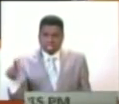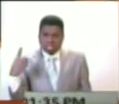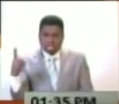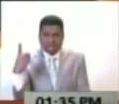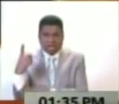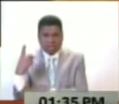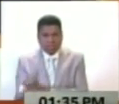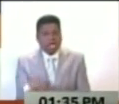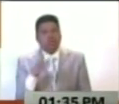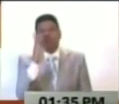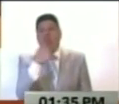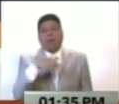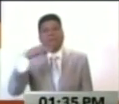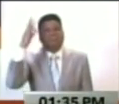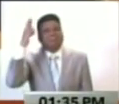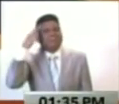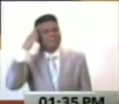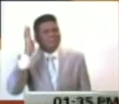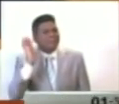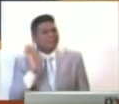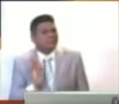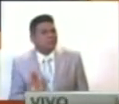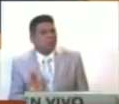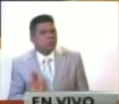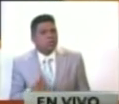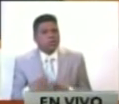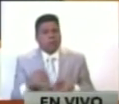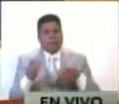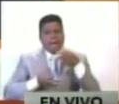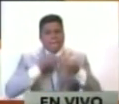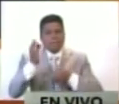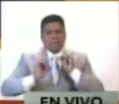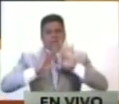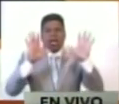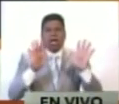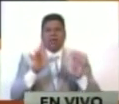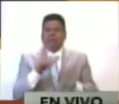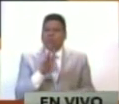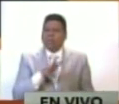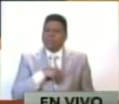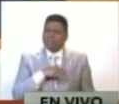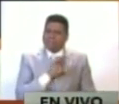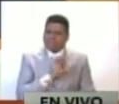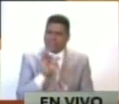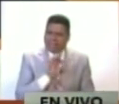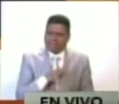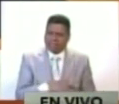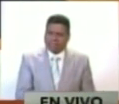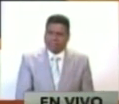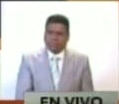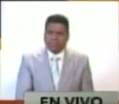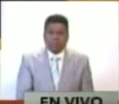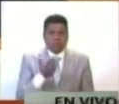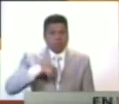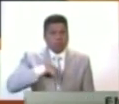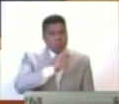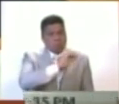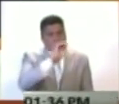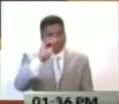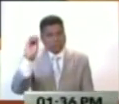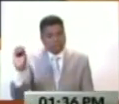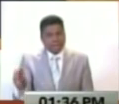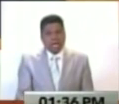de racionalidad, más allá que se pueda explicar por la intolerancia. Y nosotros hemos hecho un llamado porque